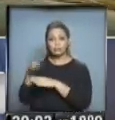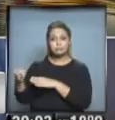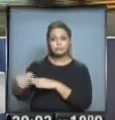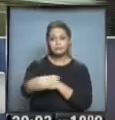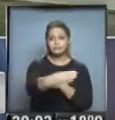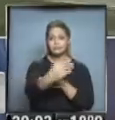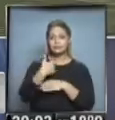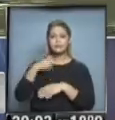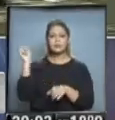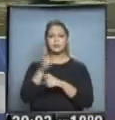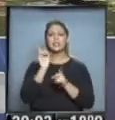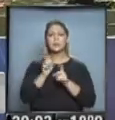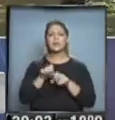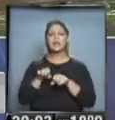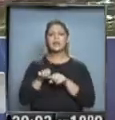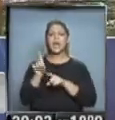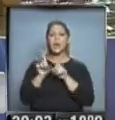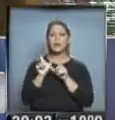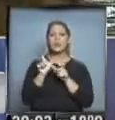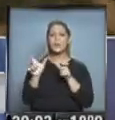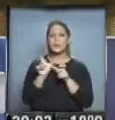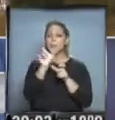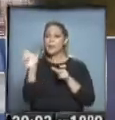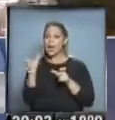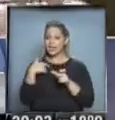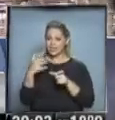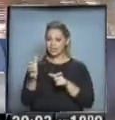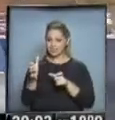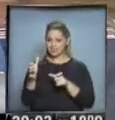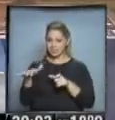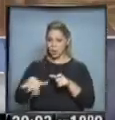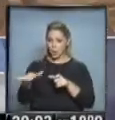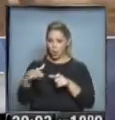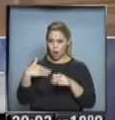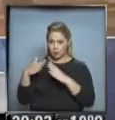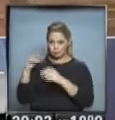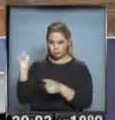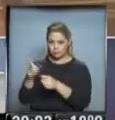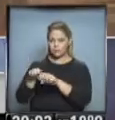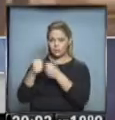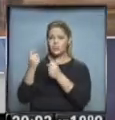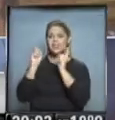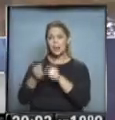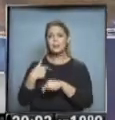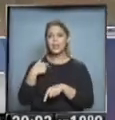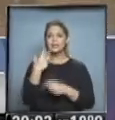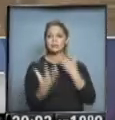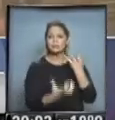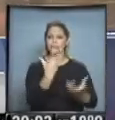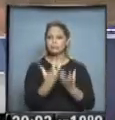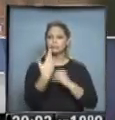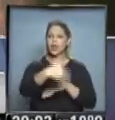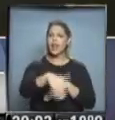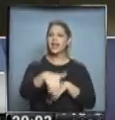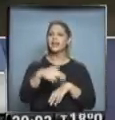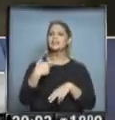lugar. Rompieron además parte, Pablo, del mobiliario urbano del lugar y además iniciaron incendios en la calle